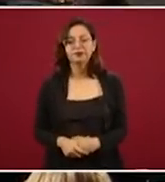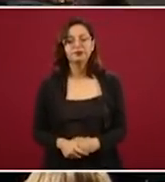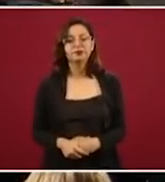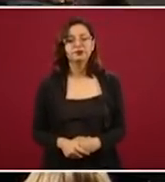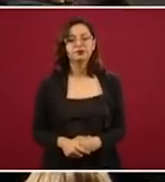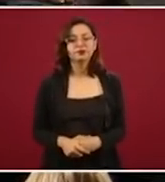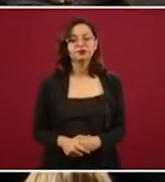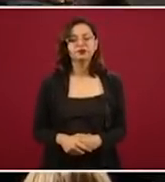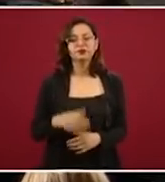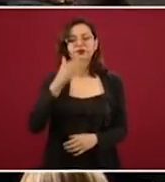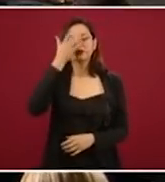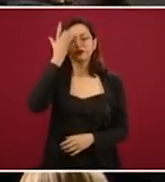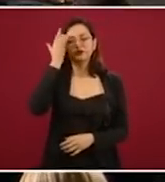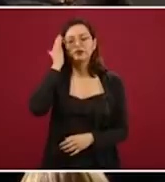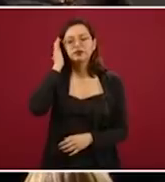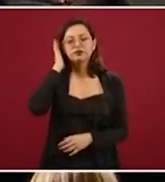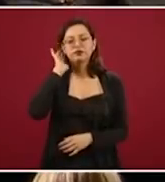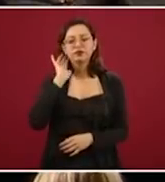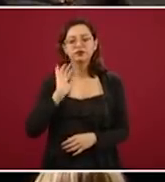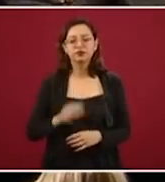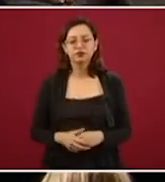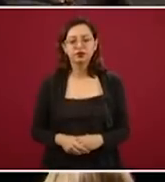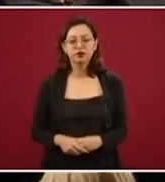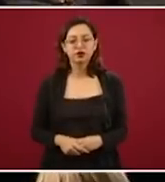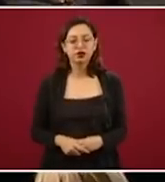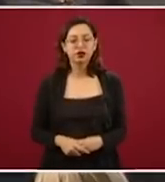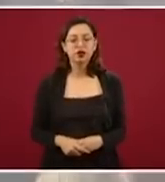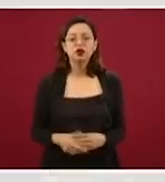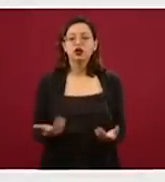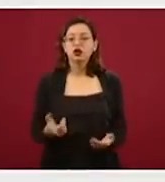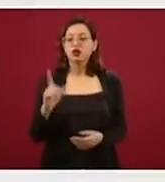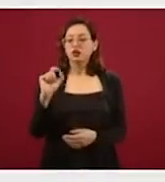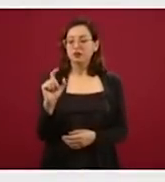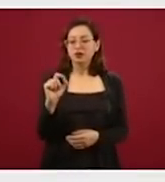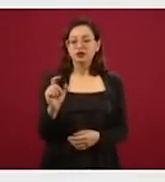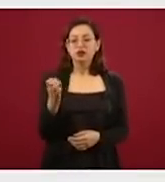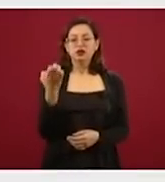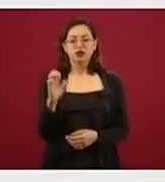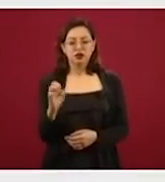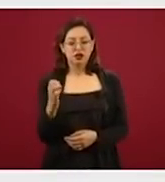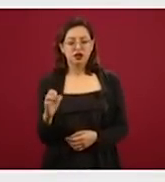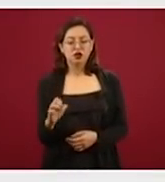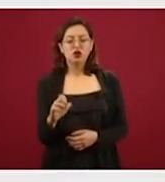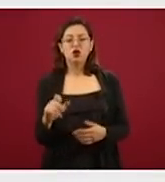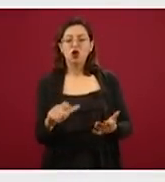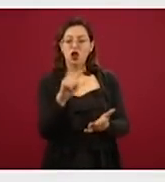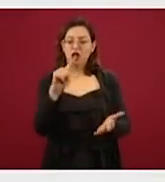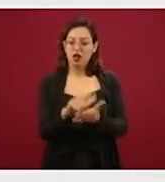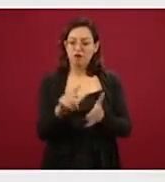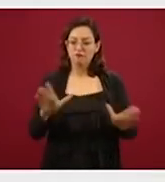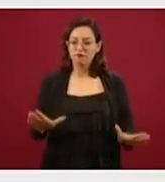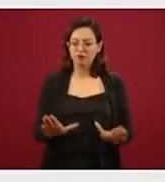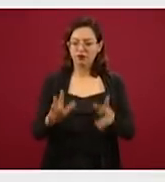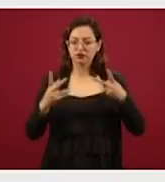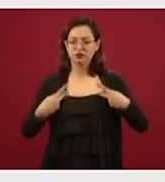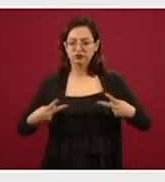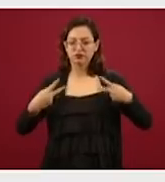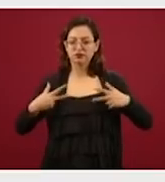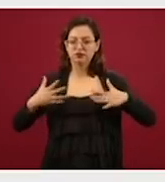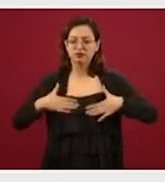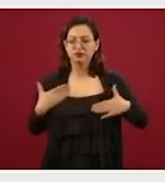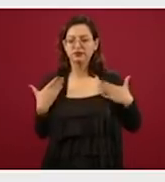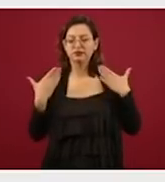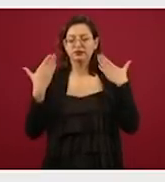poquito el régimen que entró en vigor cuando el 20 de enero se publicó la ley de fomento a la confianza ciudadana, que es